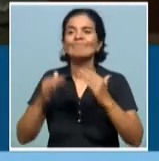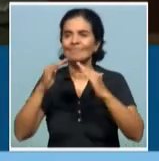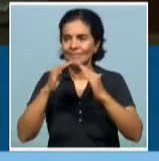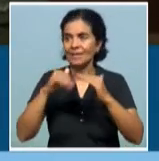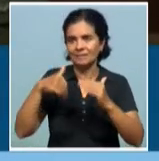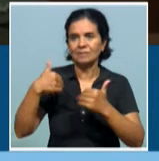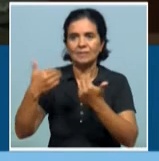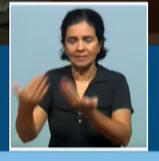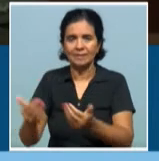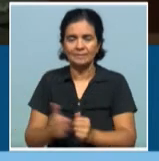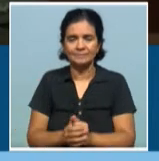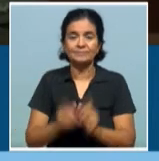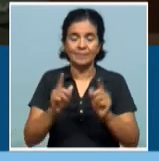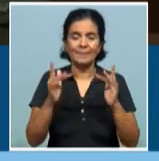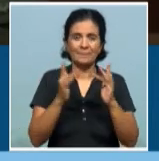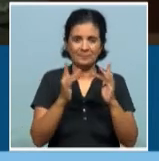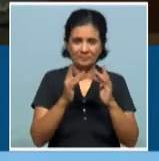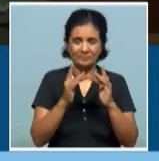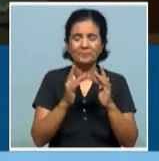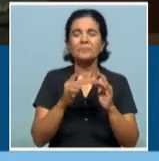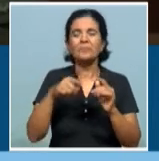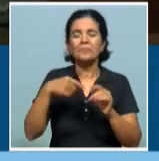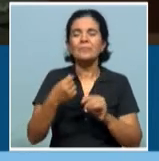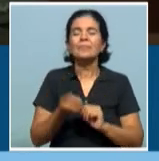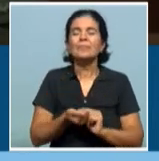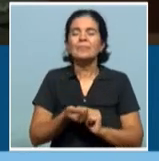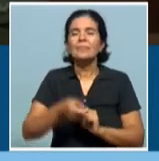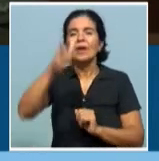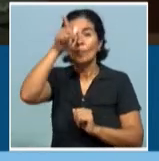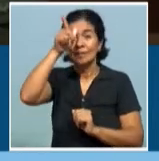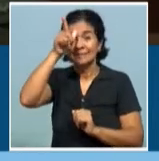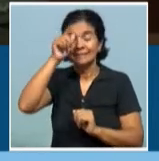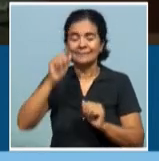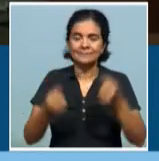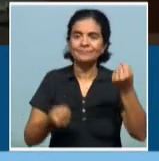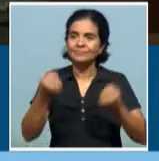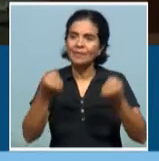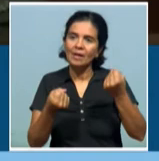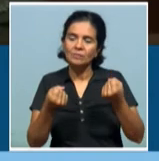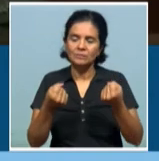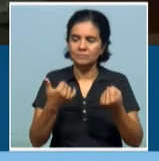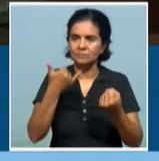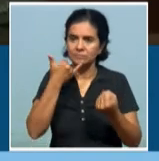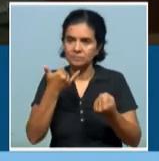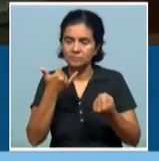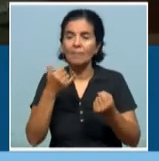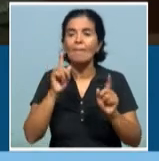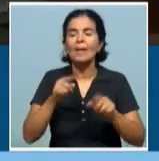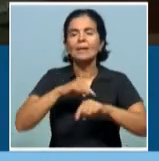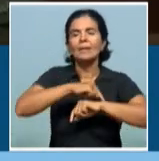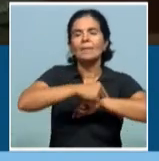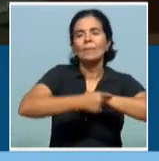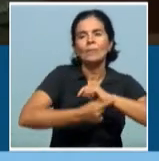digital, aplicación que estará disponible en todos los móviles del personal policial. Promoveremos la pulsera de georreferencia para